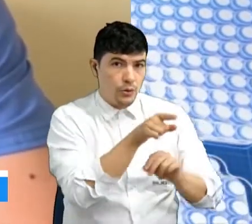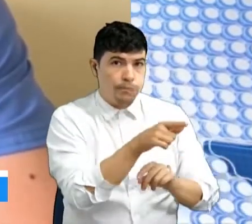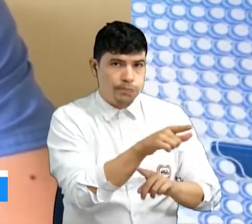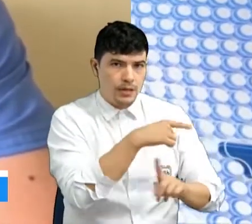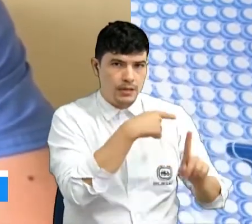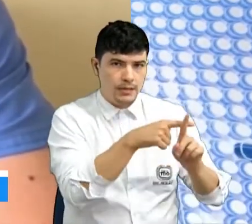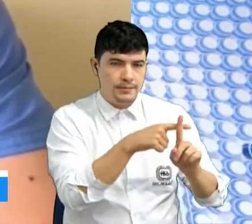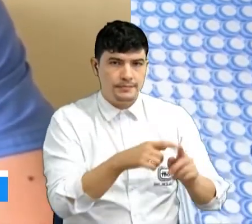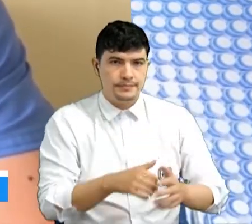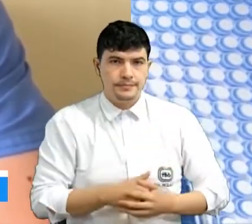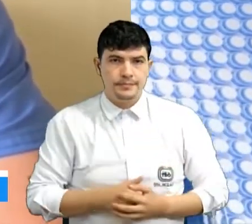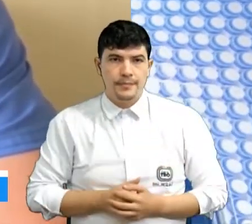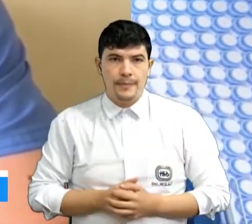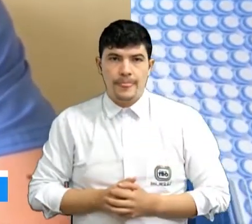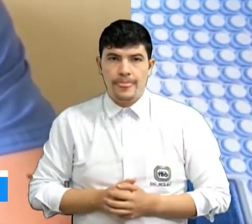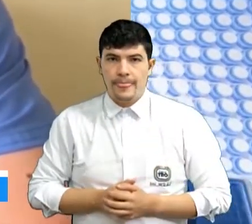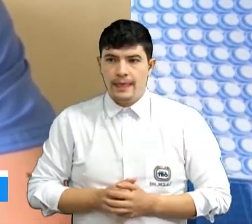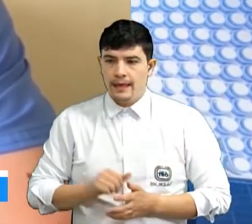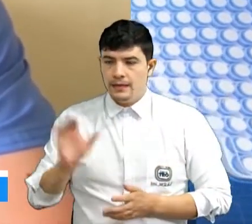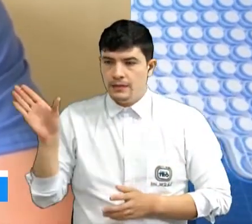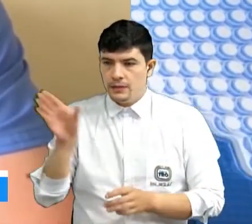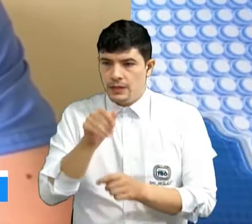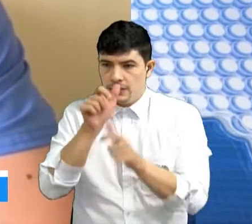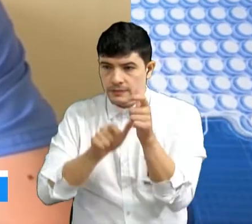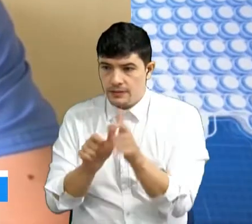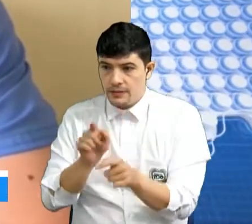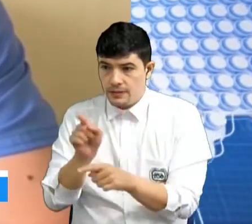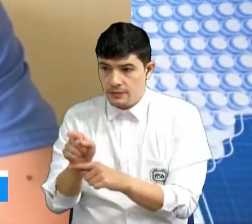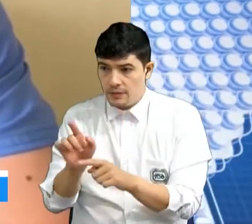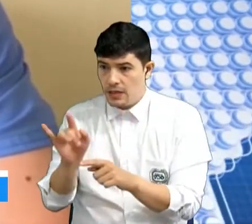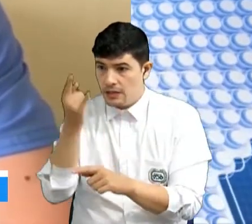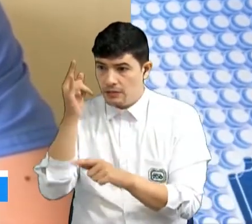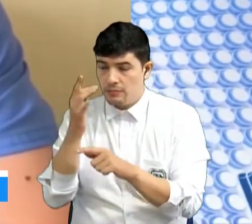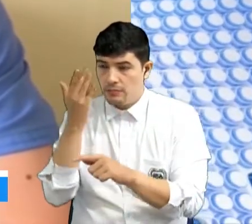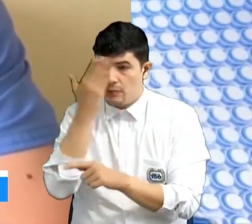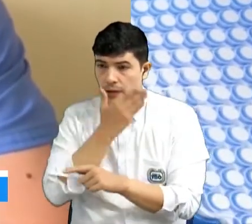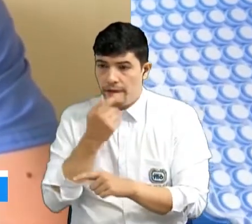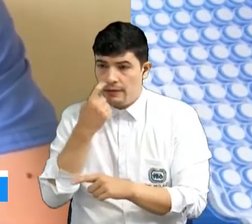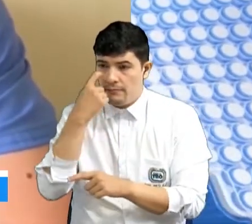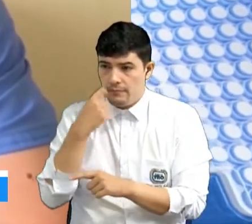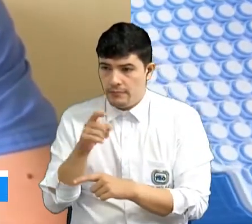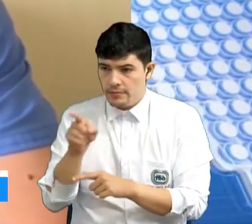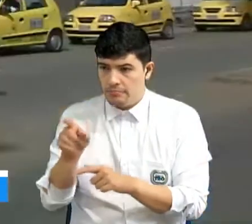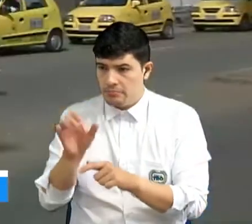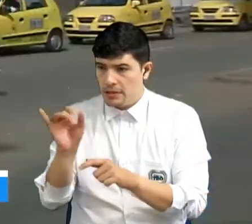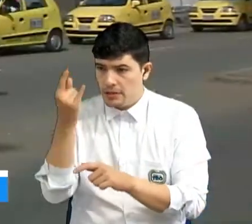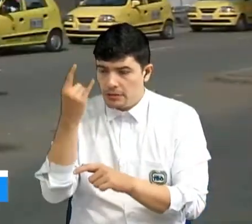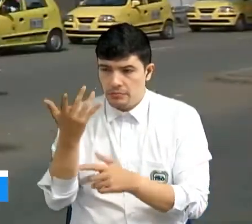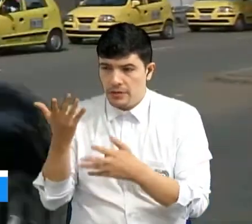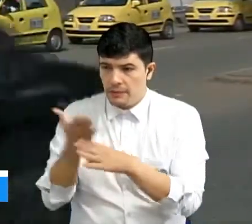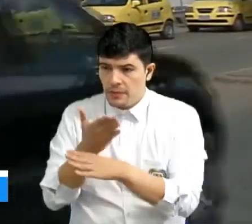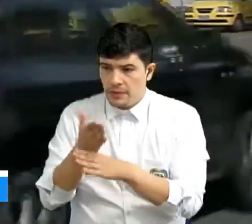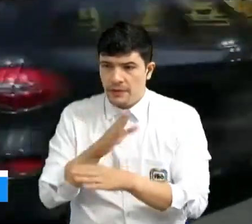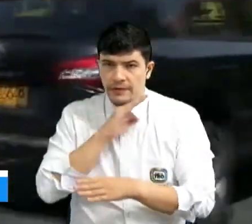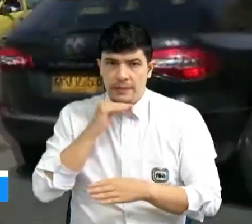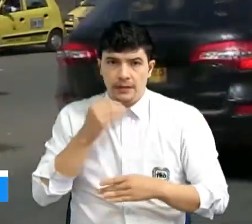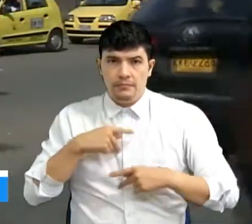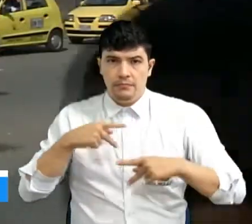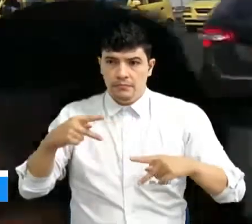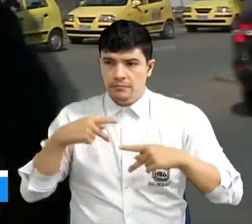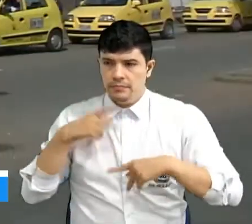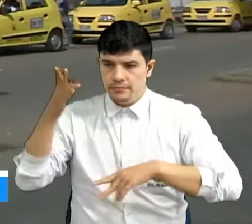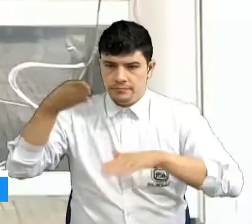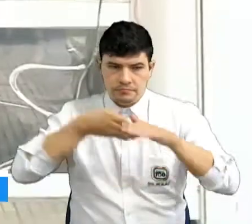aislando del personal de los demás pacientes y se trasladan posteriormente al área de hospitalización o de cuidado crítico. En este hospital de tercer